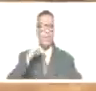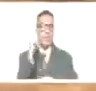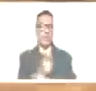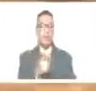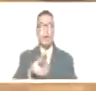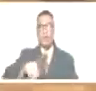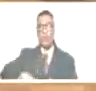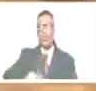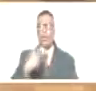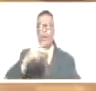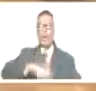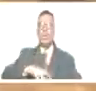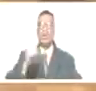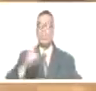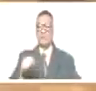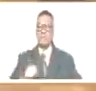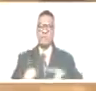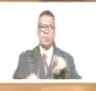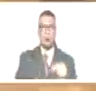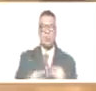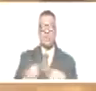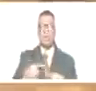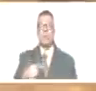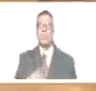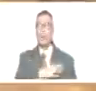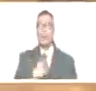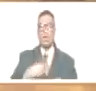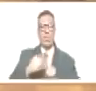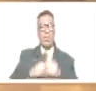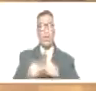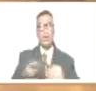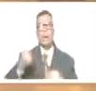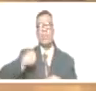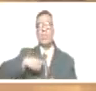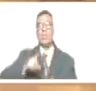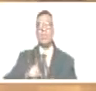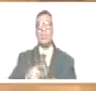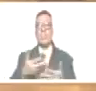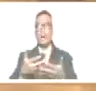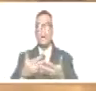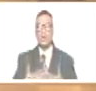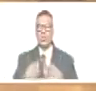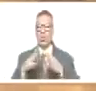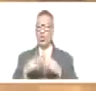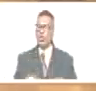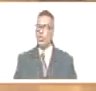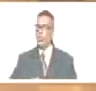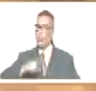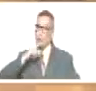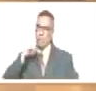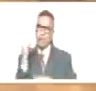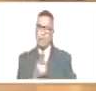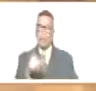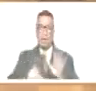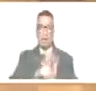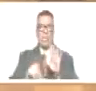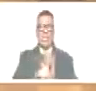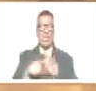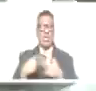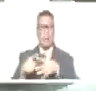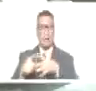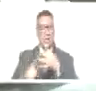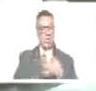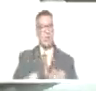sentencias o favores a alguien. Quien lo haga tiene que recibir todo el peso de la ley, sea quien sea, repito, no